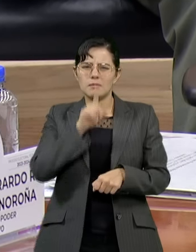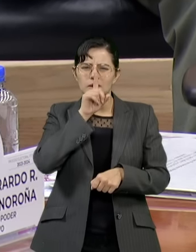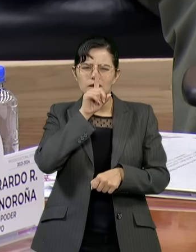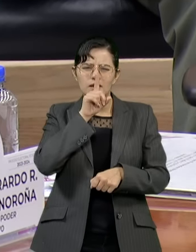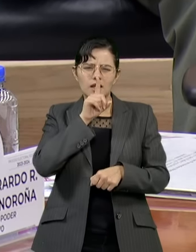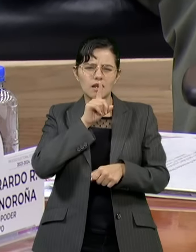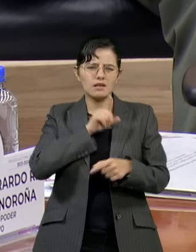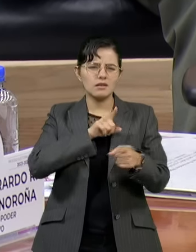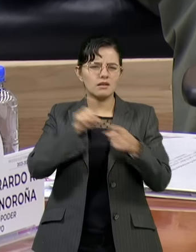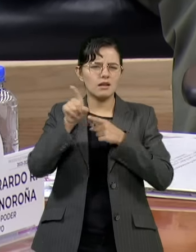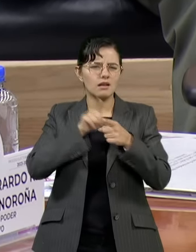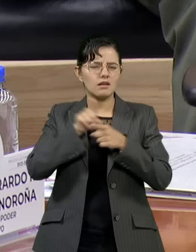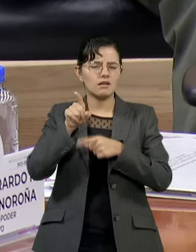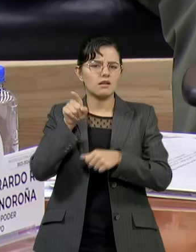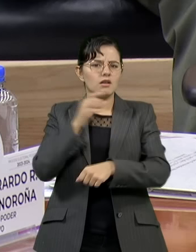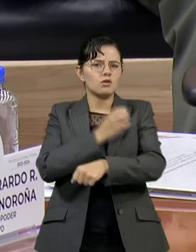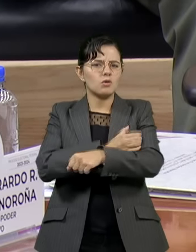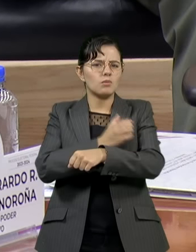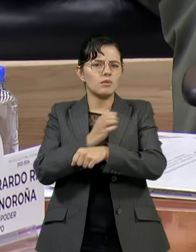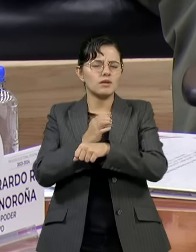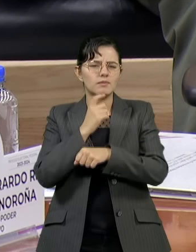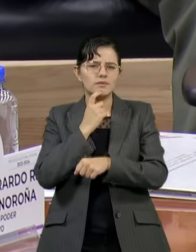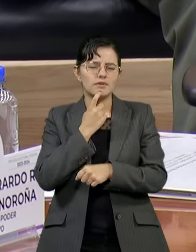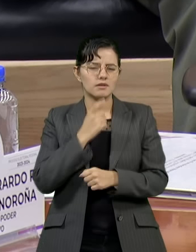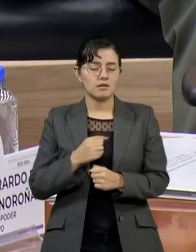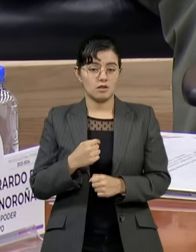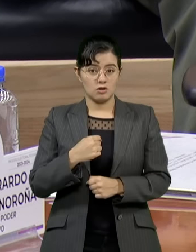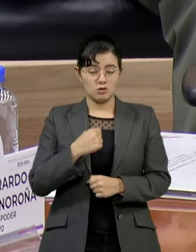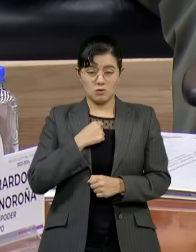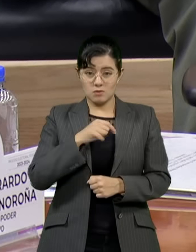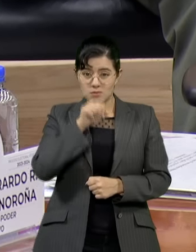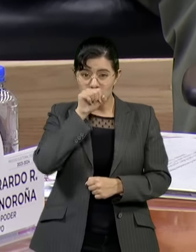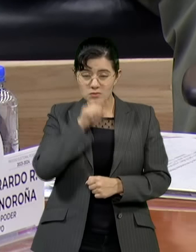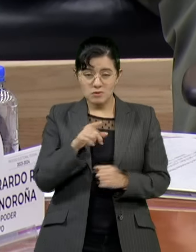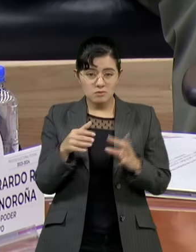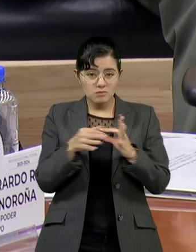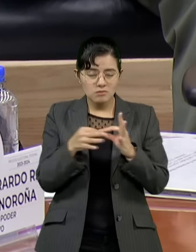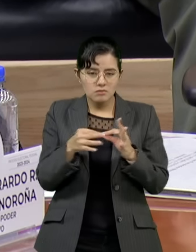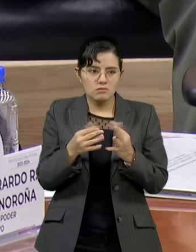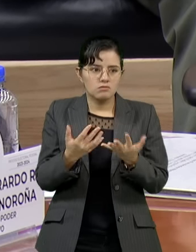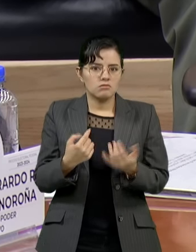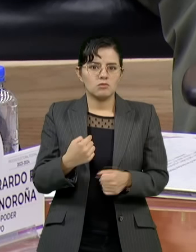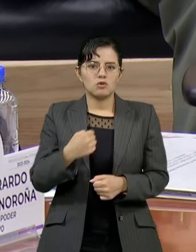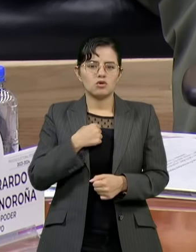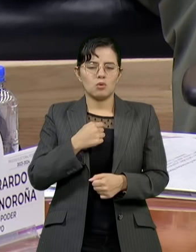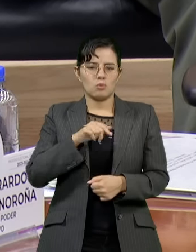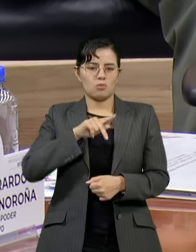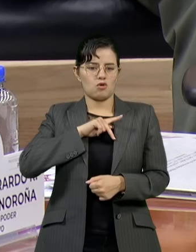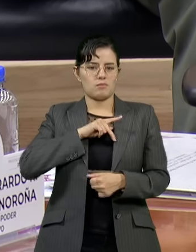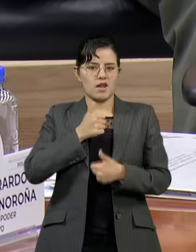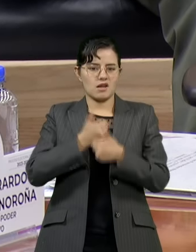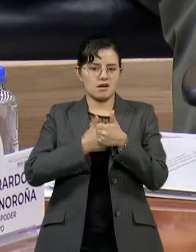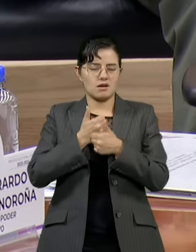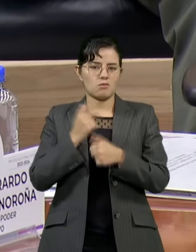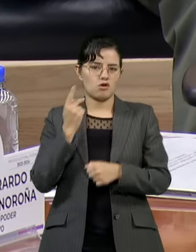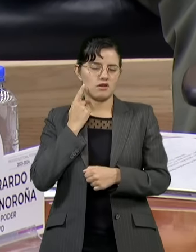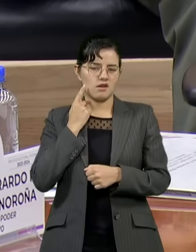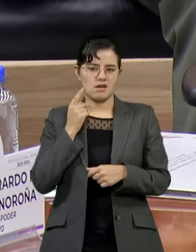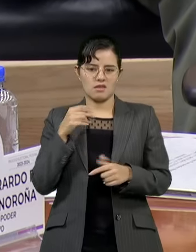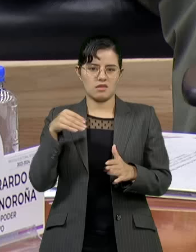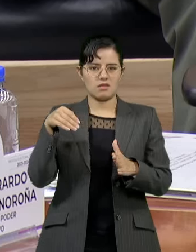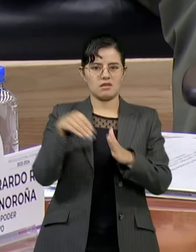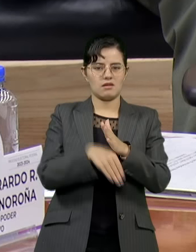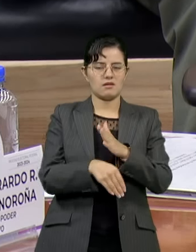presidente López Obrador si yo dijera lo mismo bueno sea liquidaría mi carrera política eso es el colmo